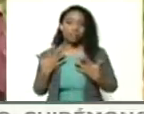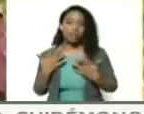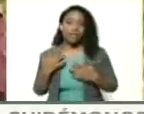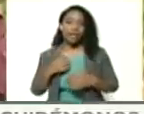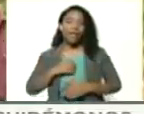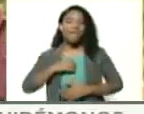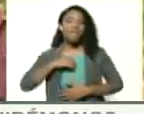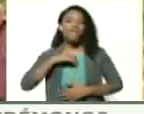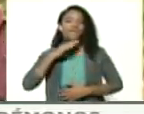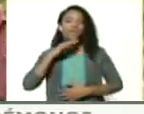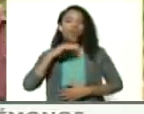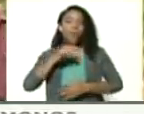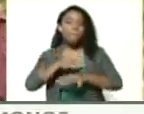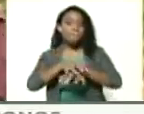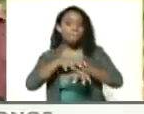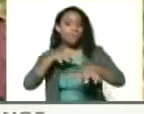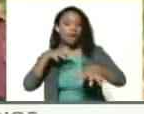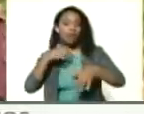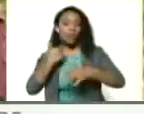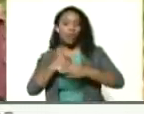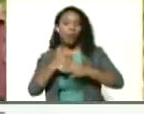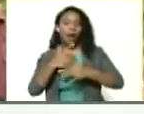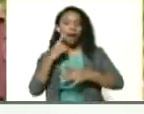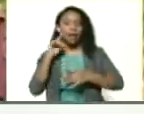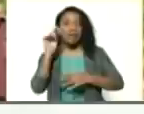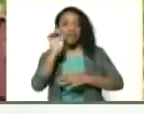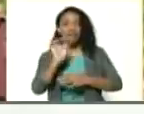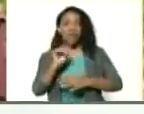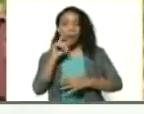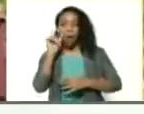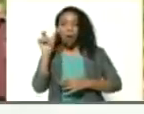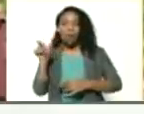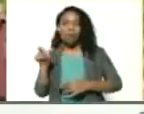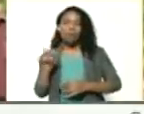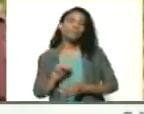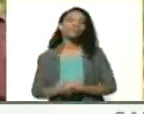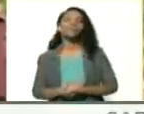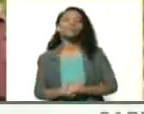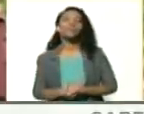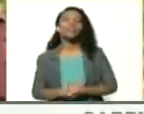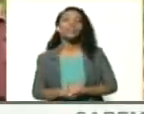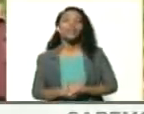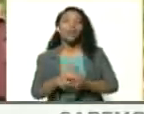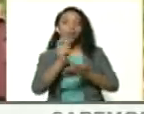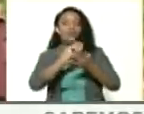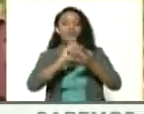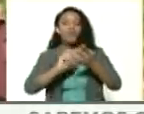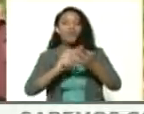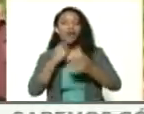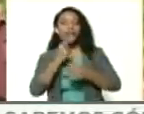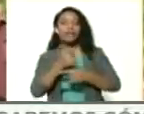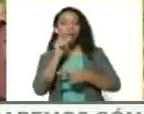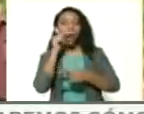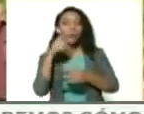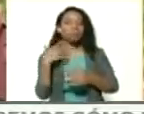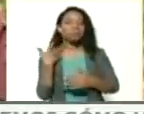llena de mayor admiración todavía la figura de José Vicente Rangel. Los, digamos, calificativos que utiliza Carmona le resbalan a la